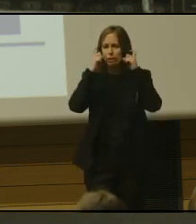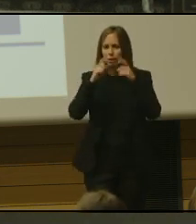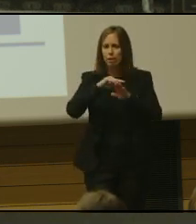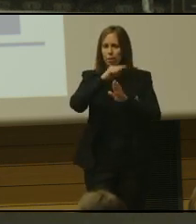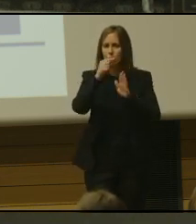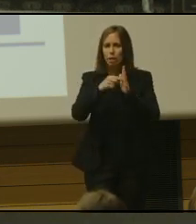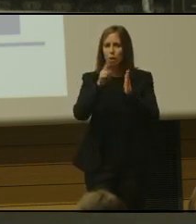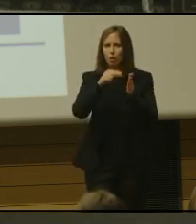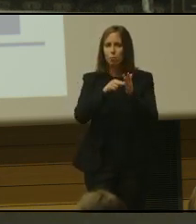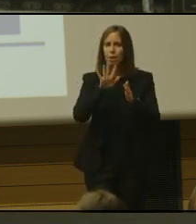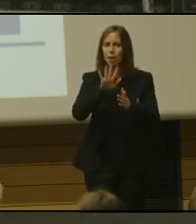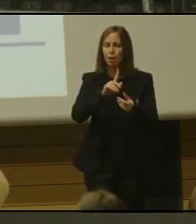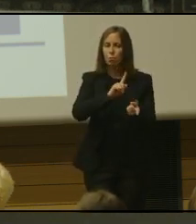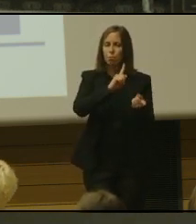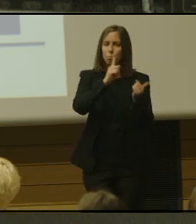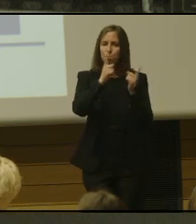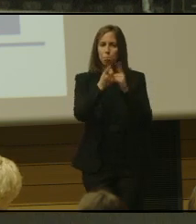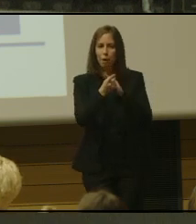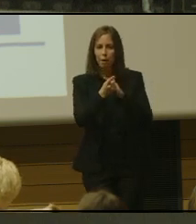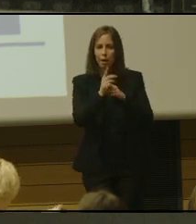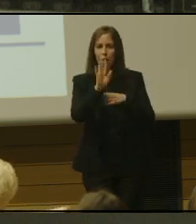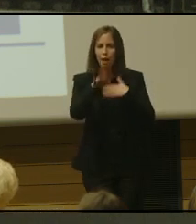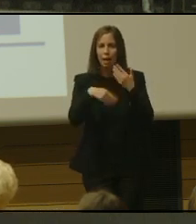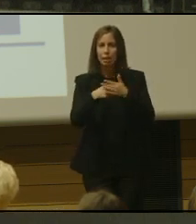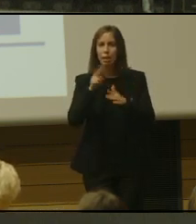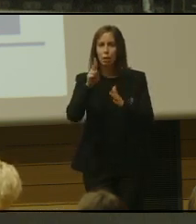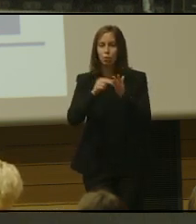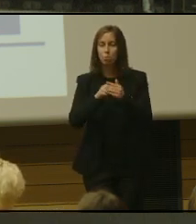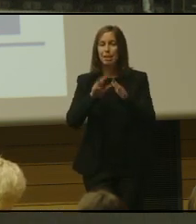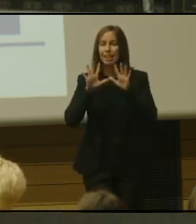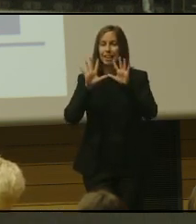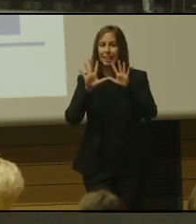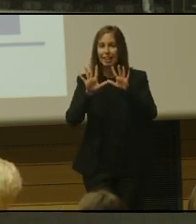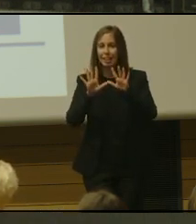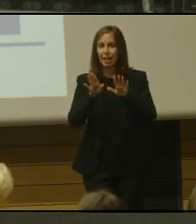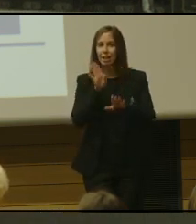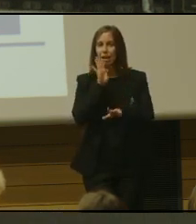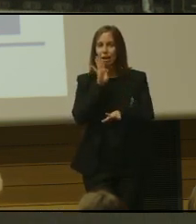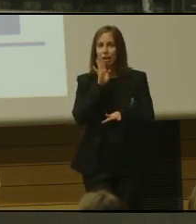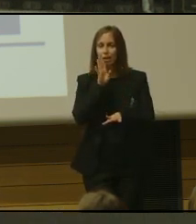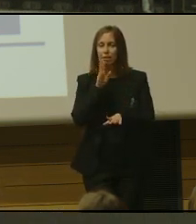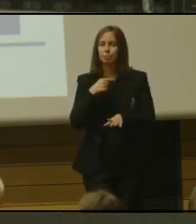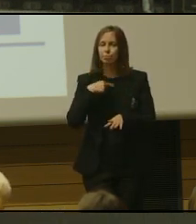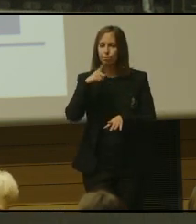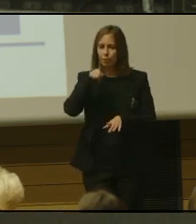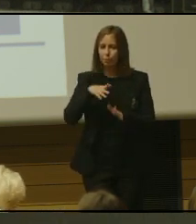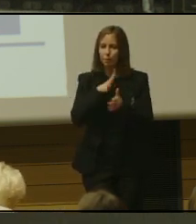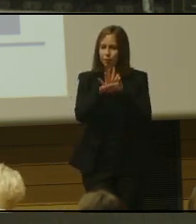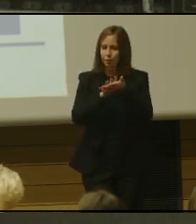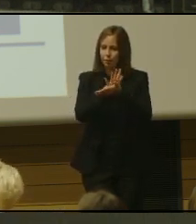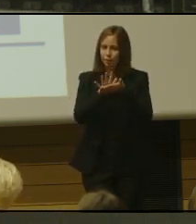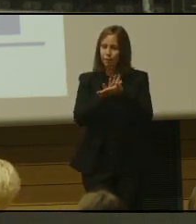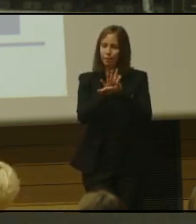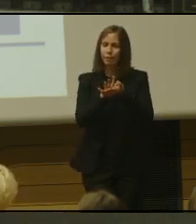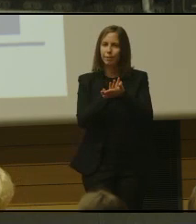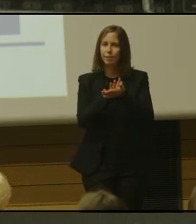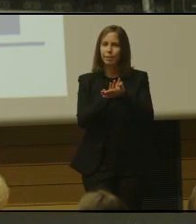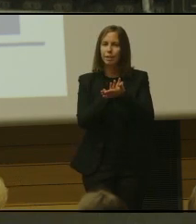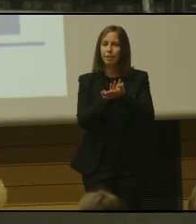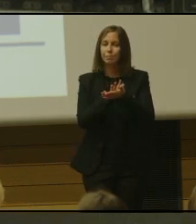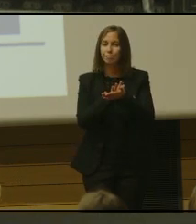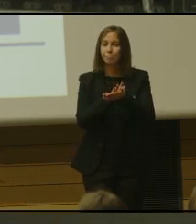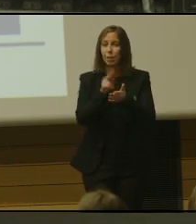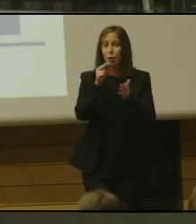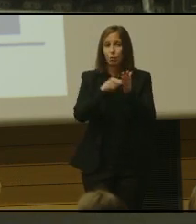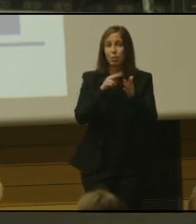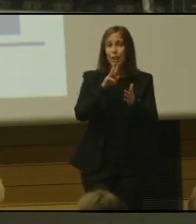legislación de 2005 a la legislación de 2010, que como os comentaban antes, y algo hablaré yo ahora, era